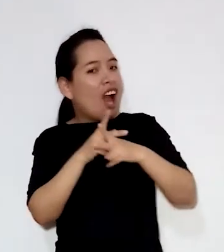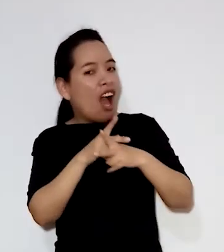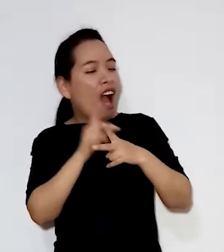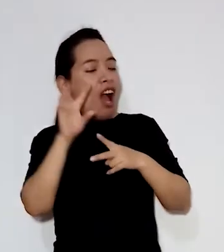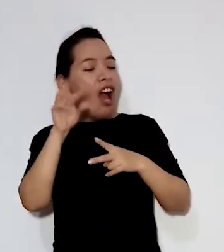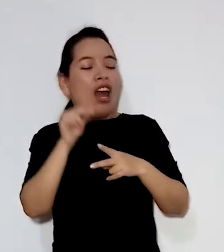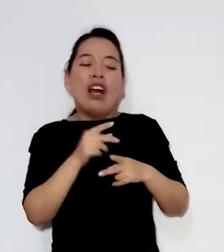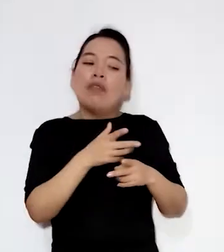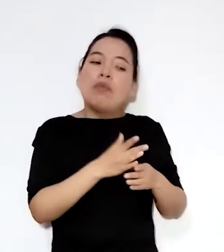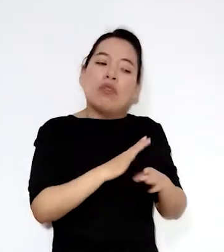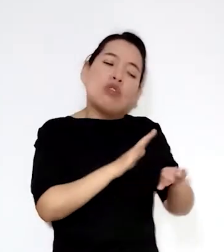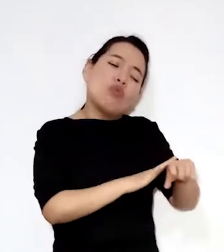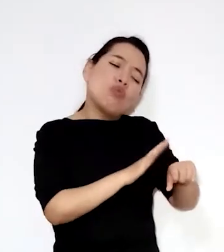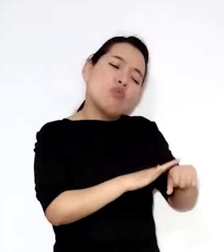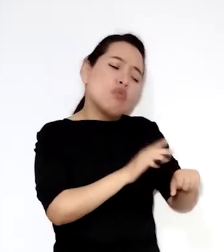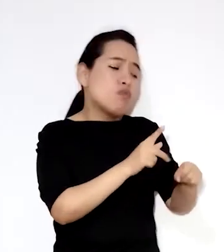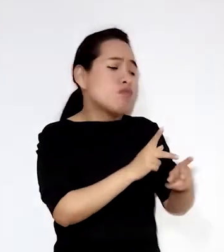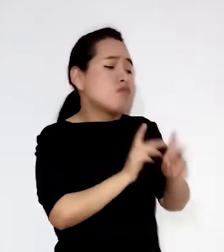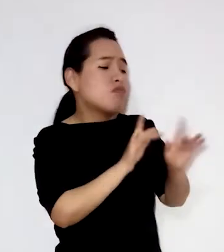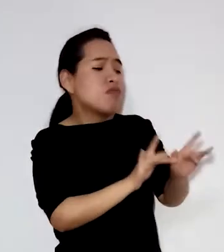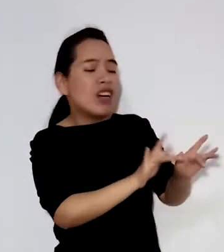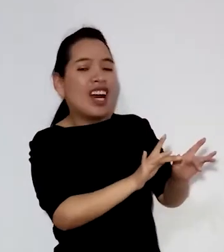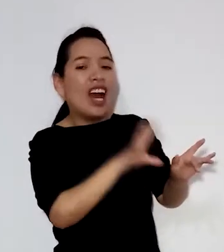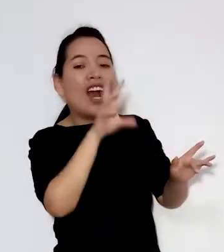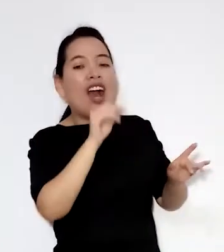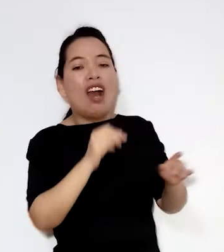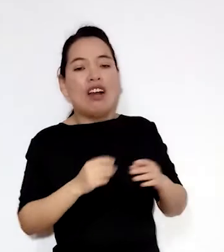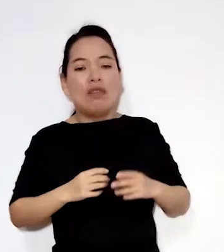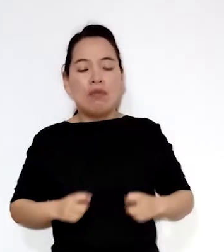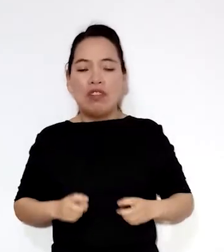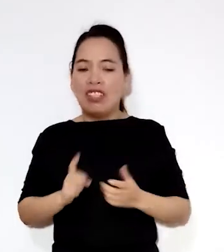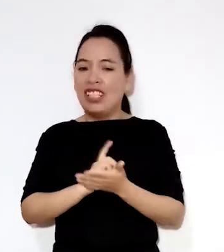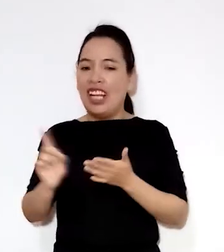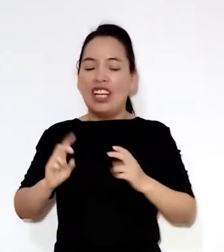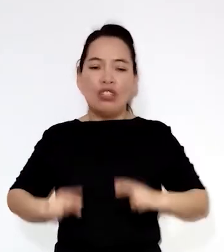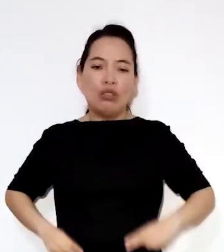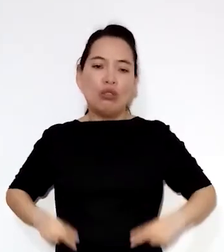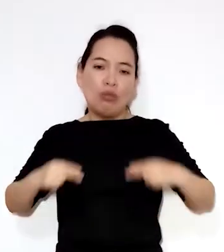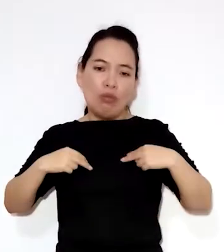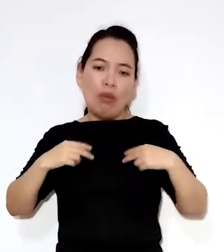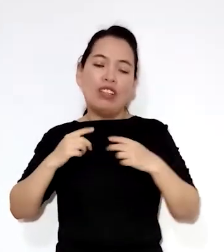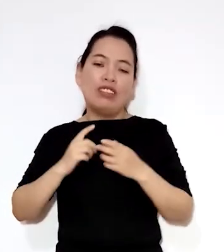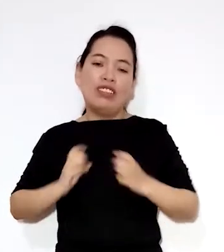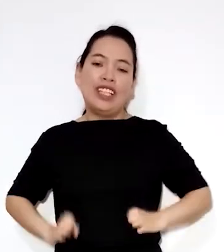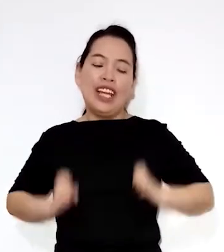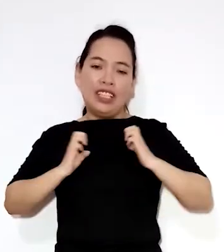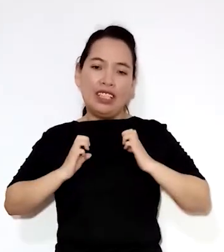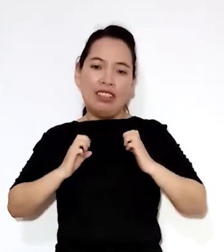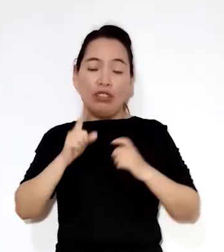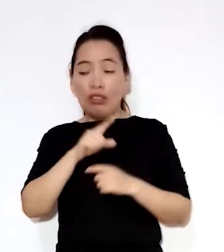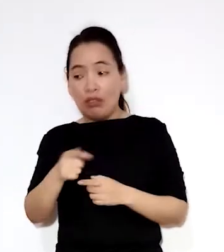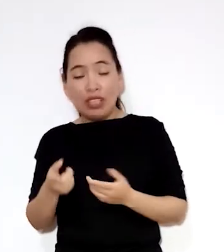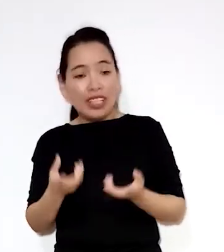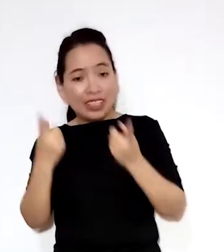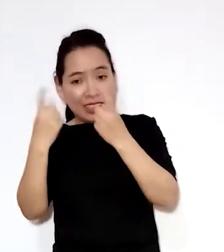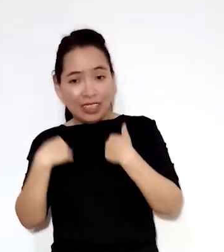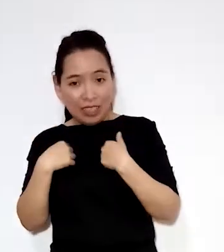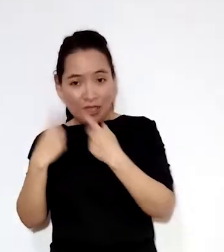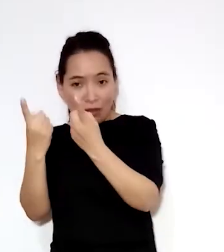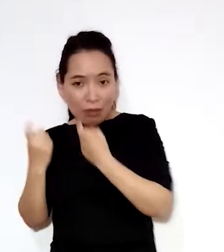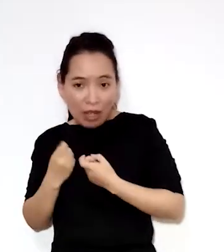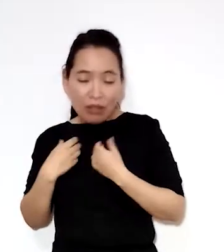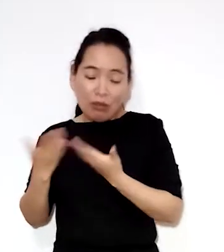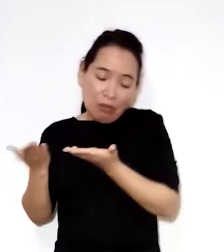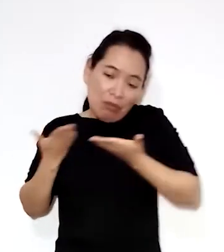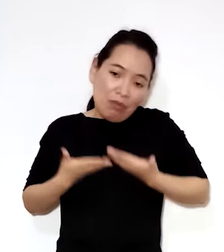sino cuidados por ética y por cuestión de derechos humanos. Yo quedo a la disposición de si quieren hacer alguna pregunta y